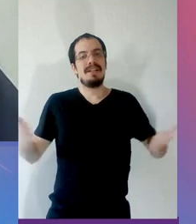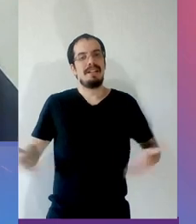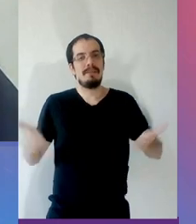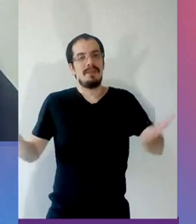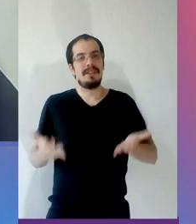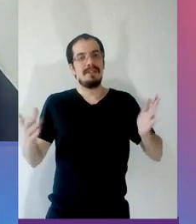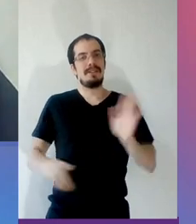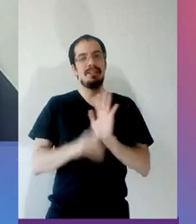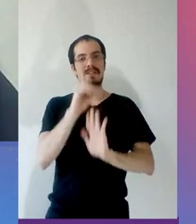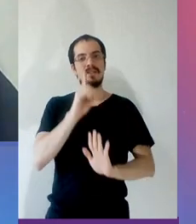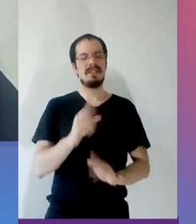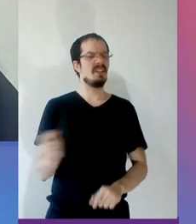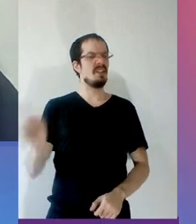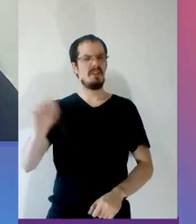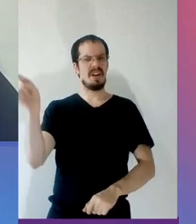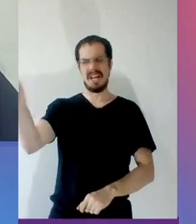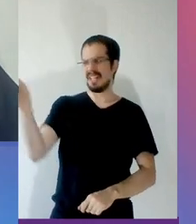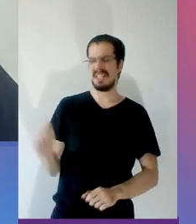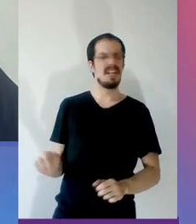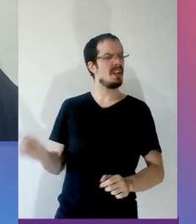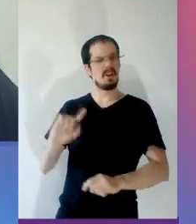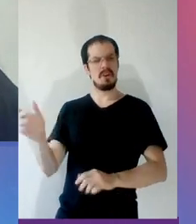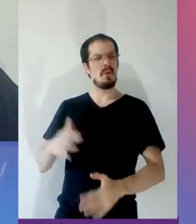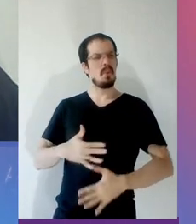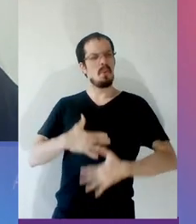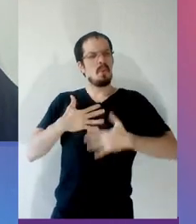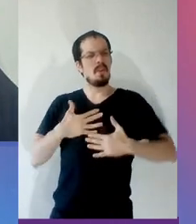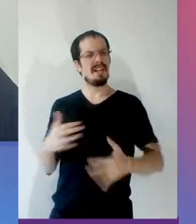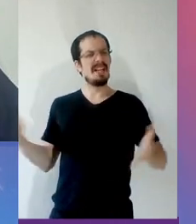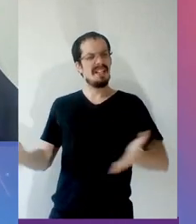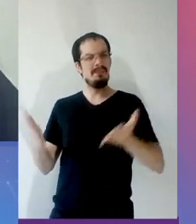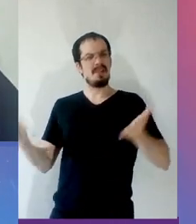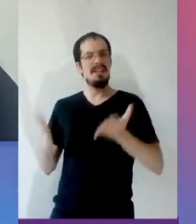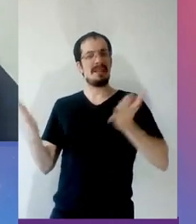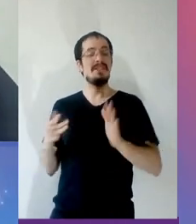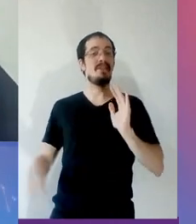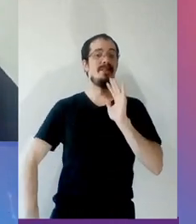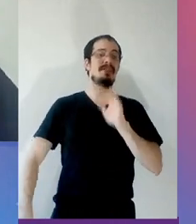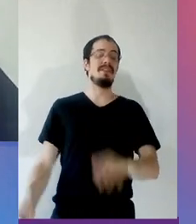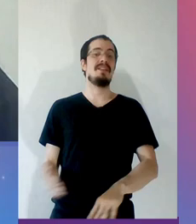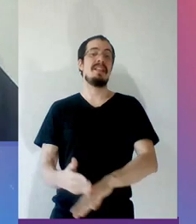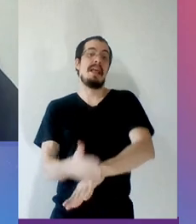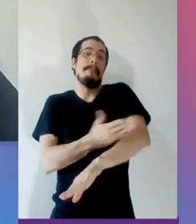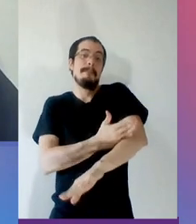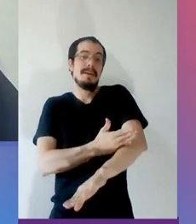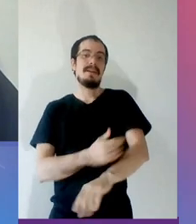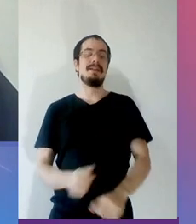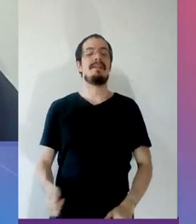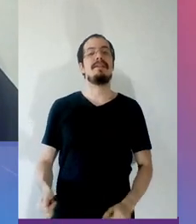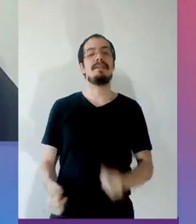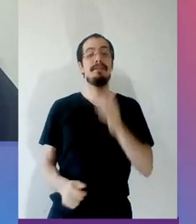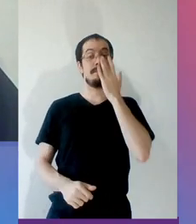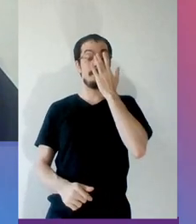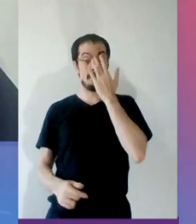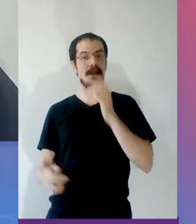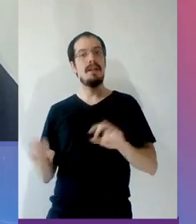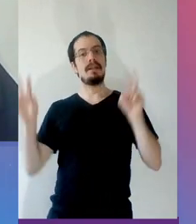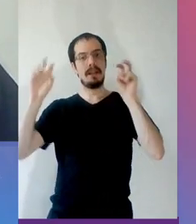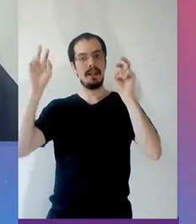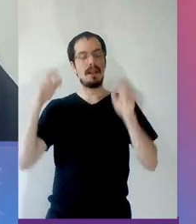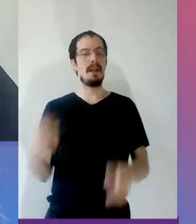mucho el concepto de estimulación temprana, pero la estimulación temprana, ¿cierto? En la calidad de vida de los